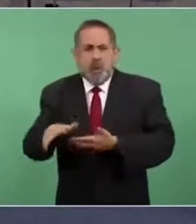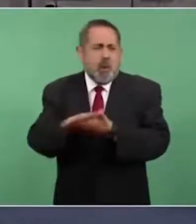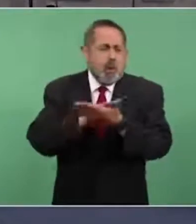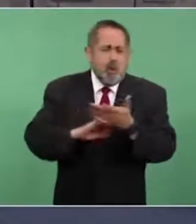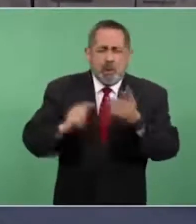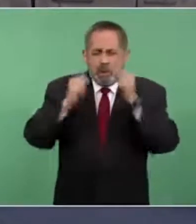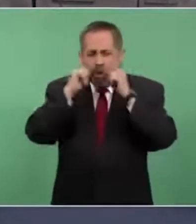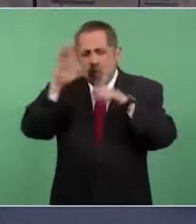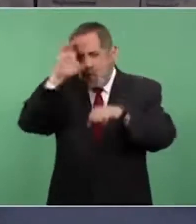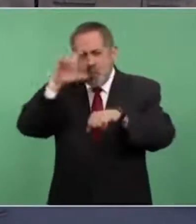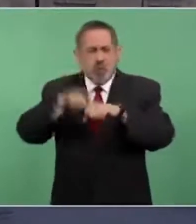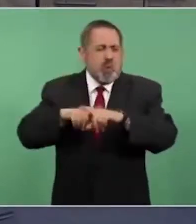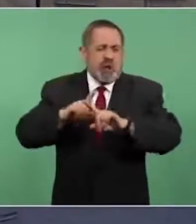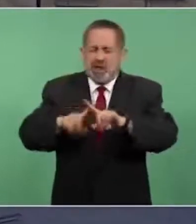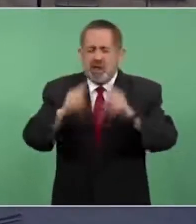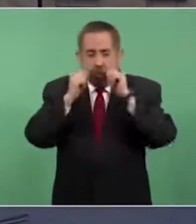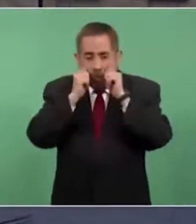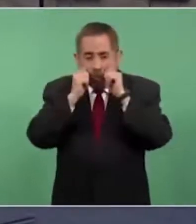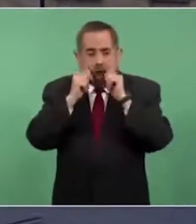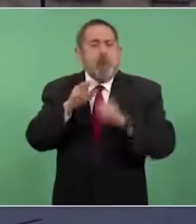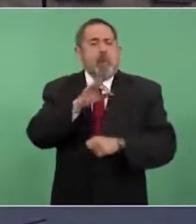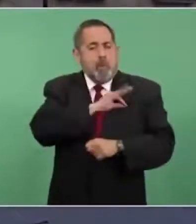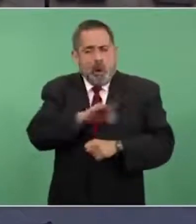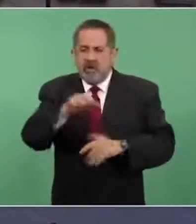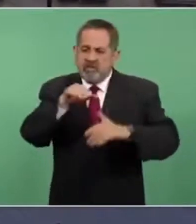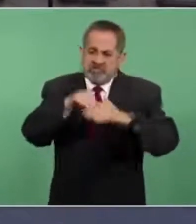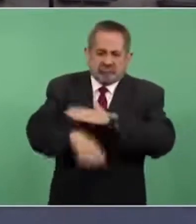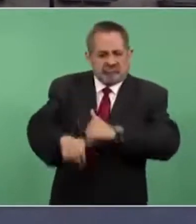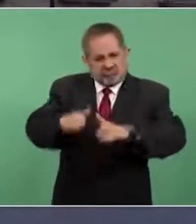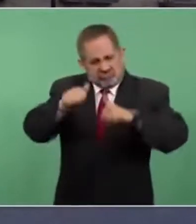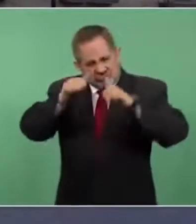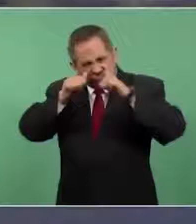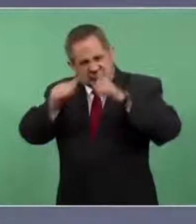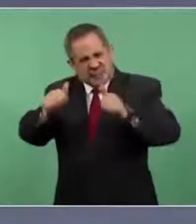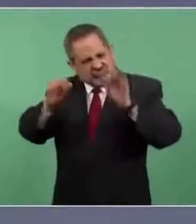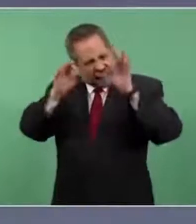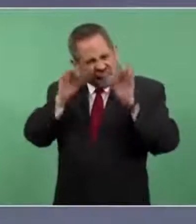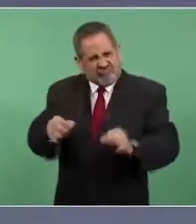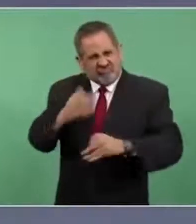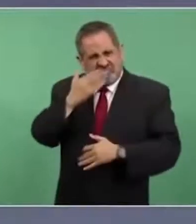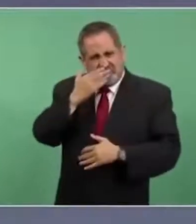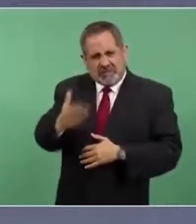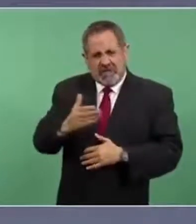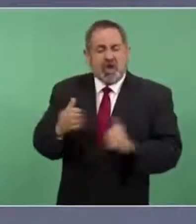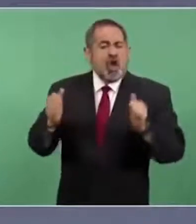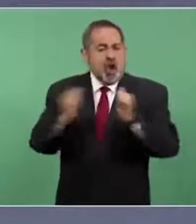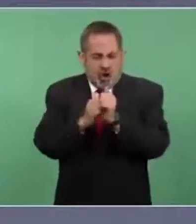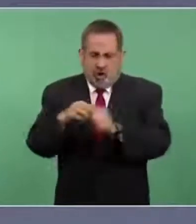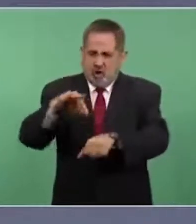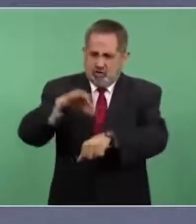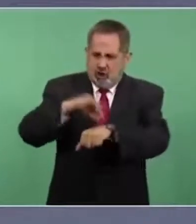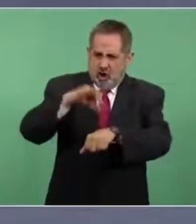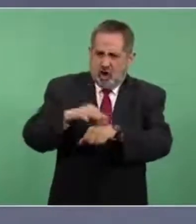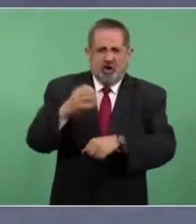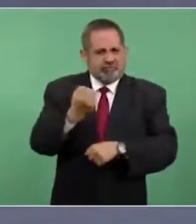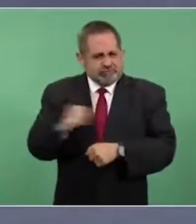social o cultural, sea atendida como lo merece, con médicos,